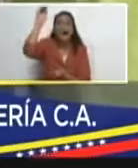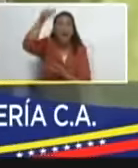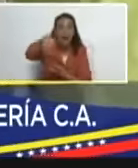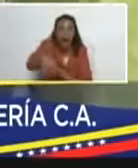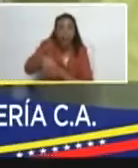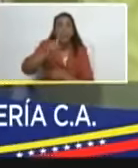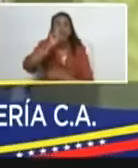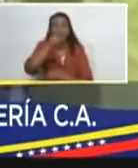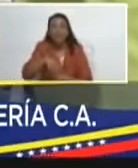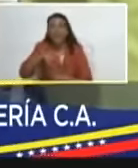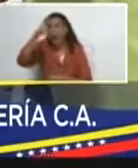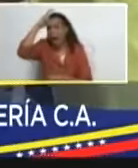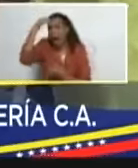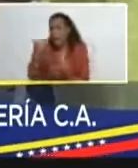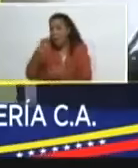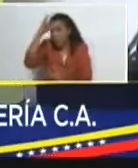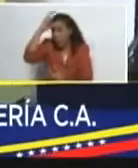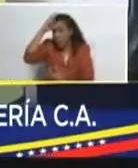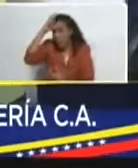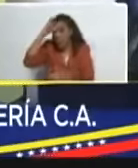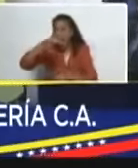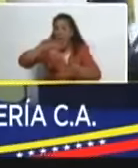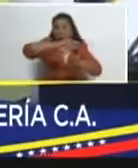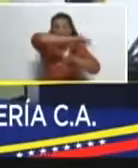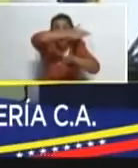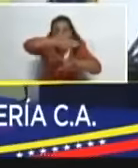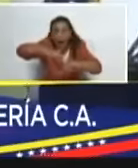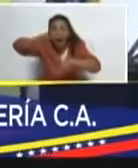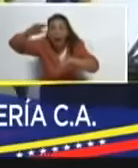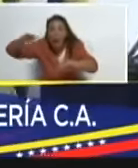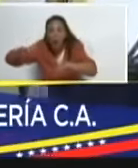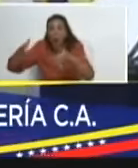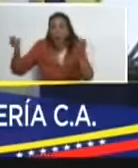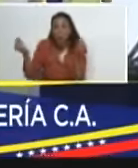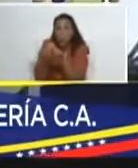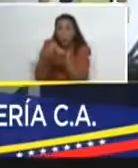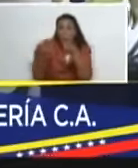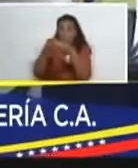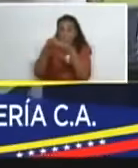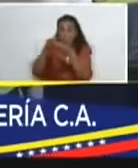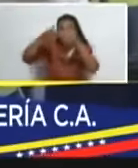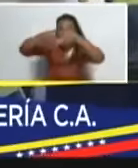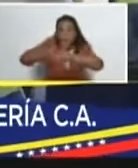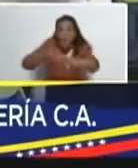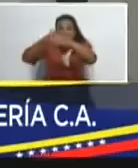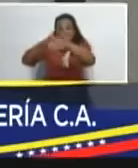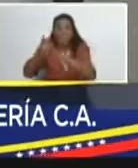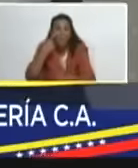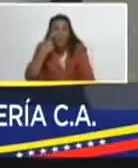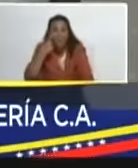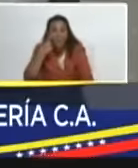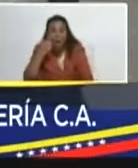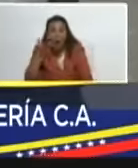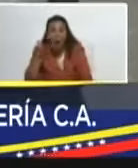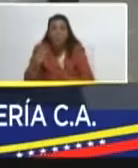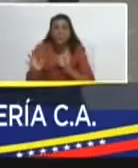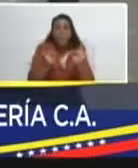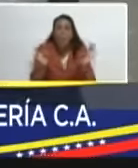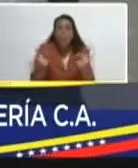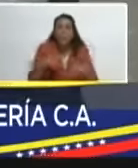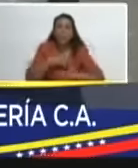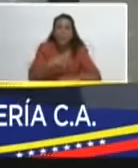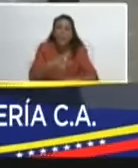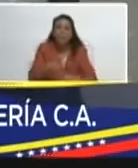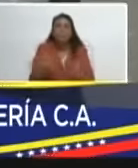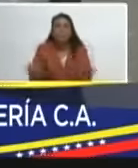y Falcón, donde en conjunto con los pescadores pudimos o estamos llevando adelante esta